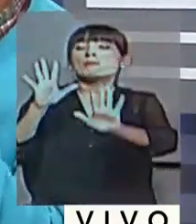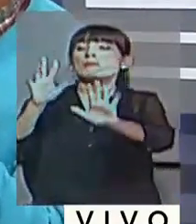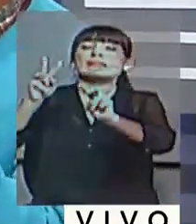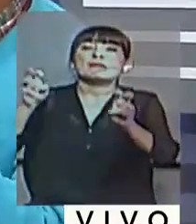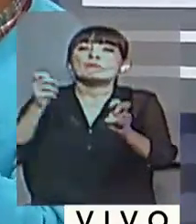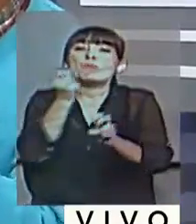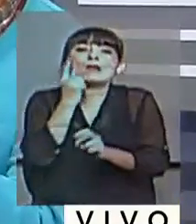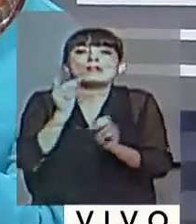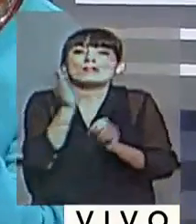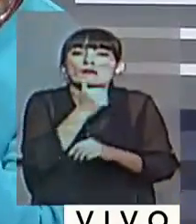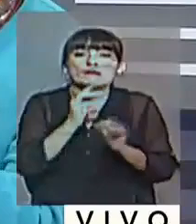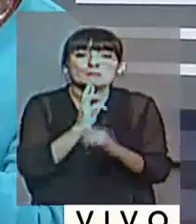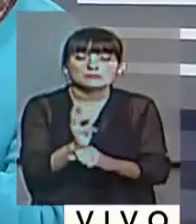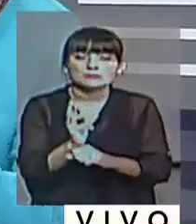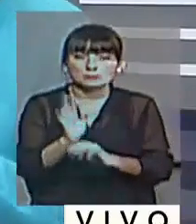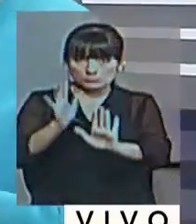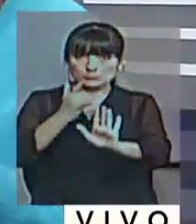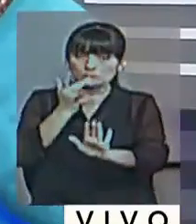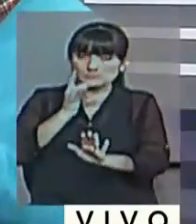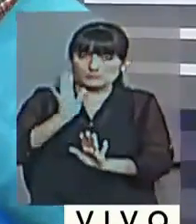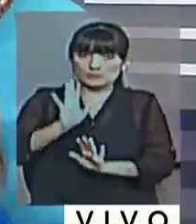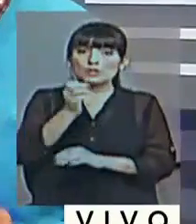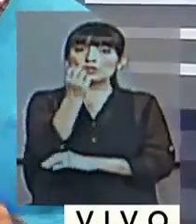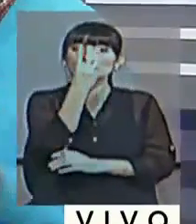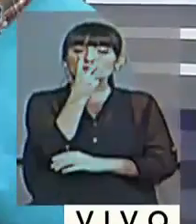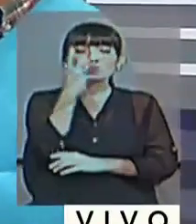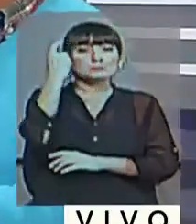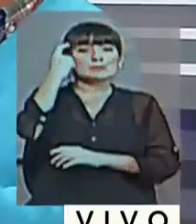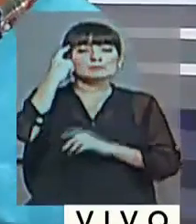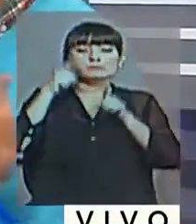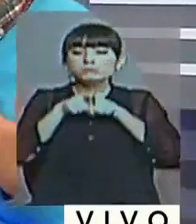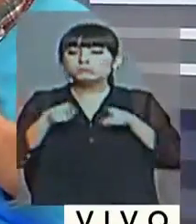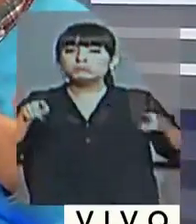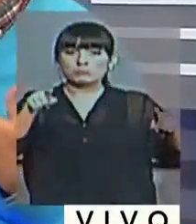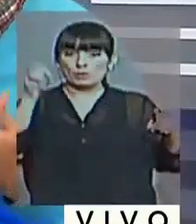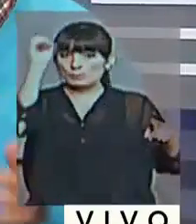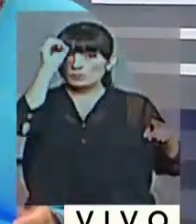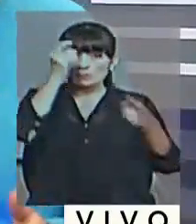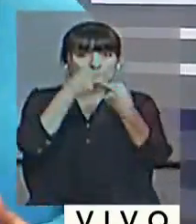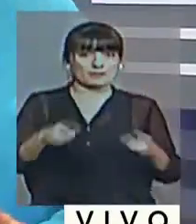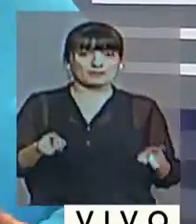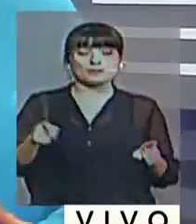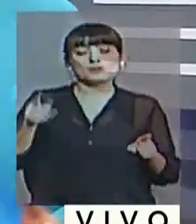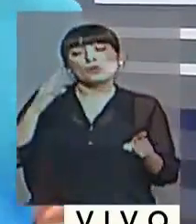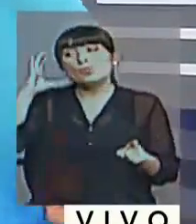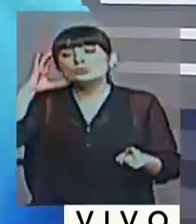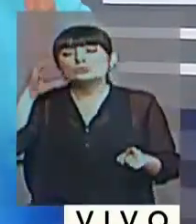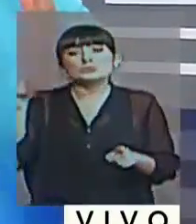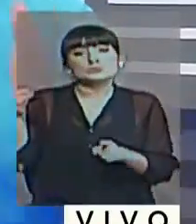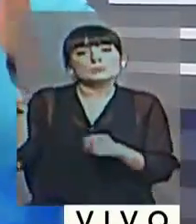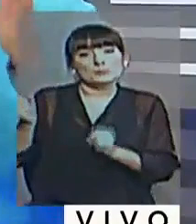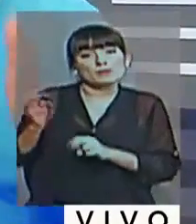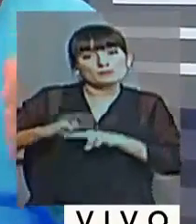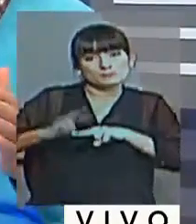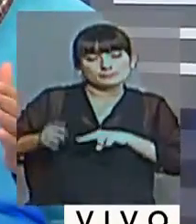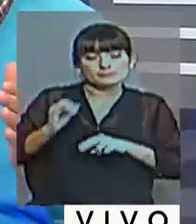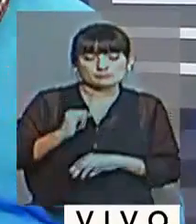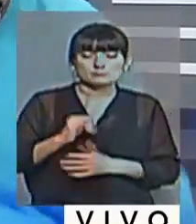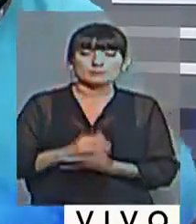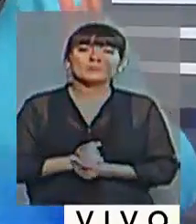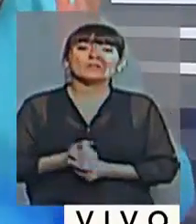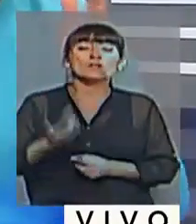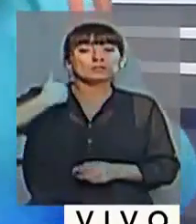aspecto? Lo voy a decir súper simple. Aquí hay dos tesis distintas, por lo que yo te escucho, tú me puedes corregir. Nosotros